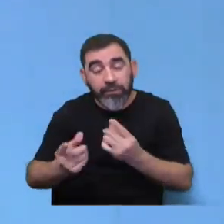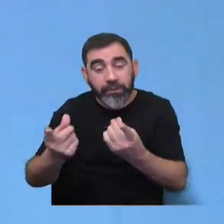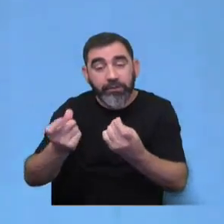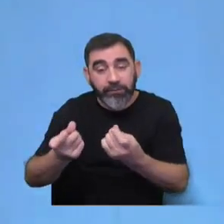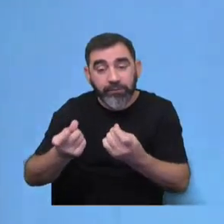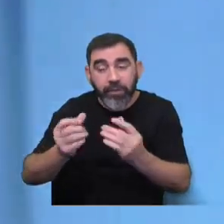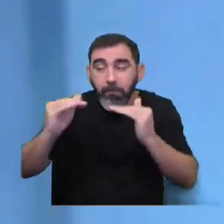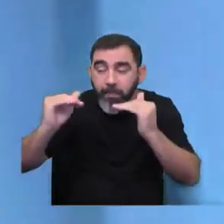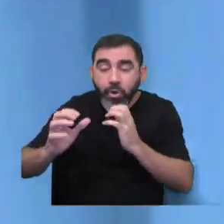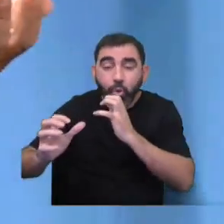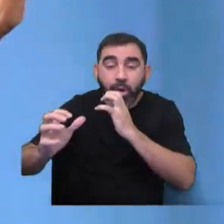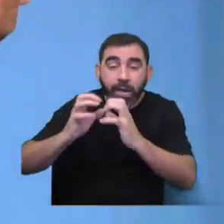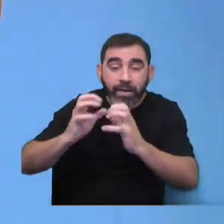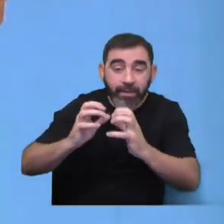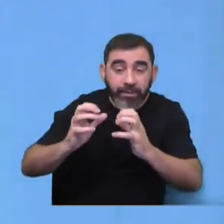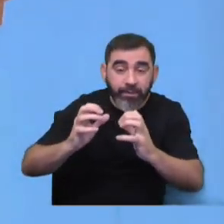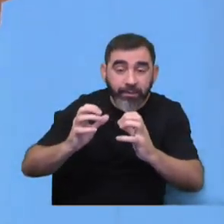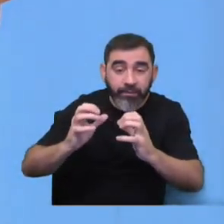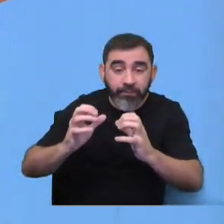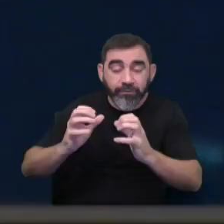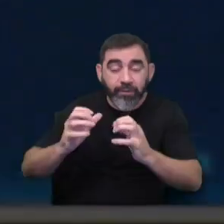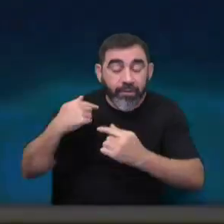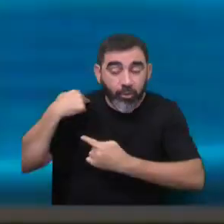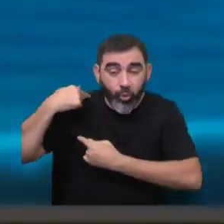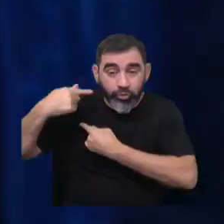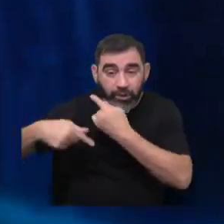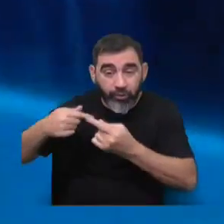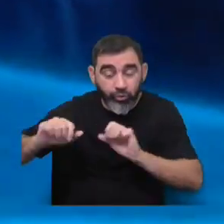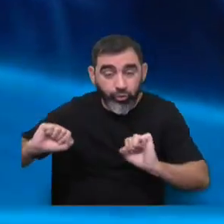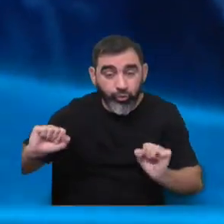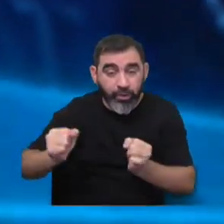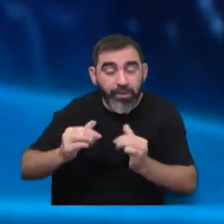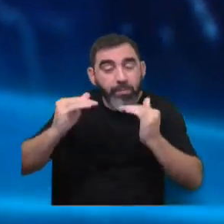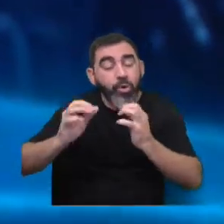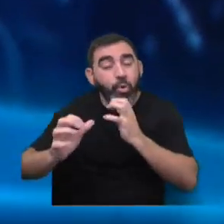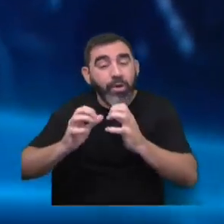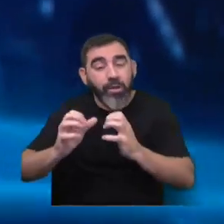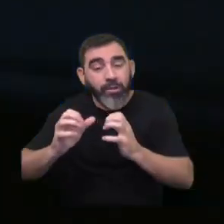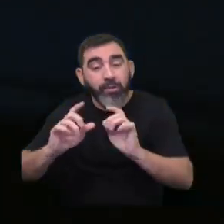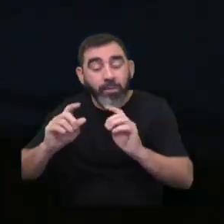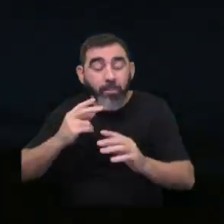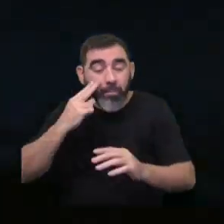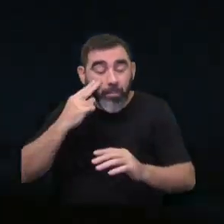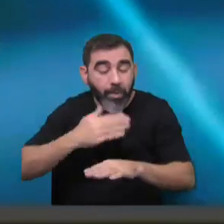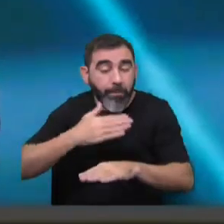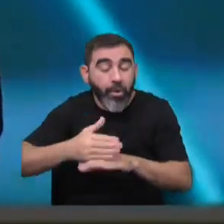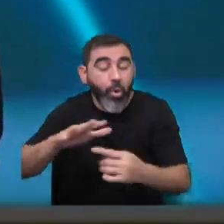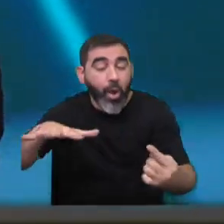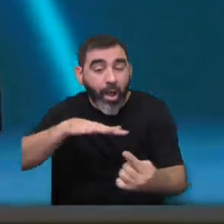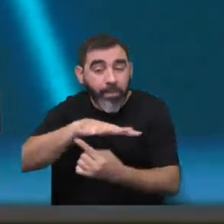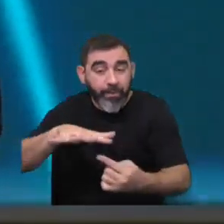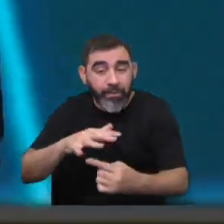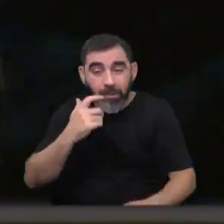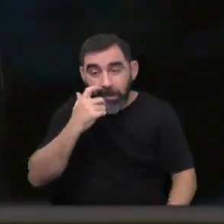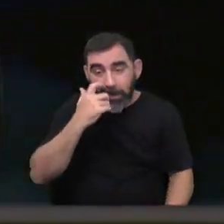menos energía que los métodos de enfriamiento tradicionales, y bueno, menos energía también es menos impacto ambiental. Exacto, sí. A